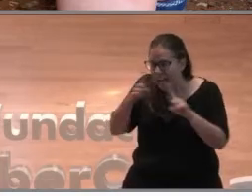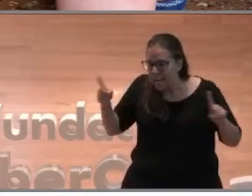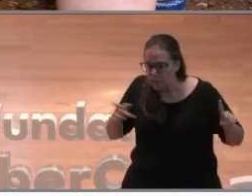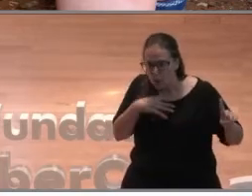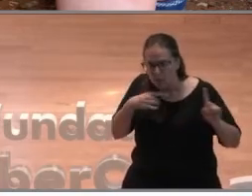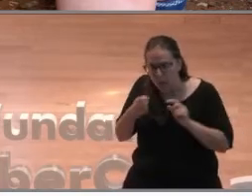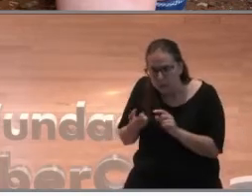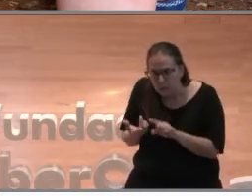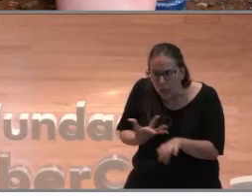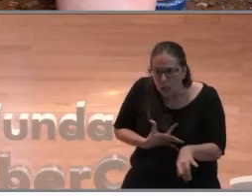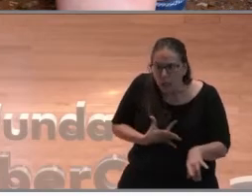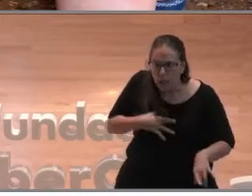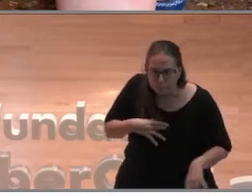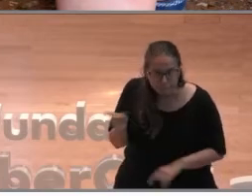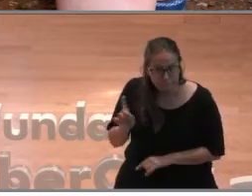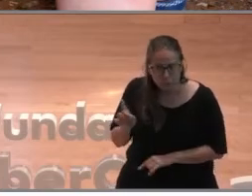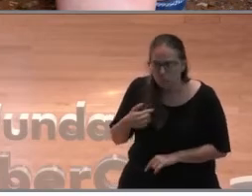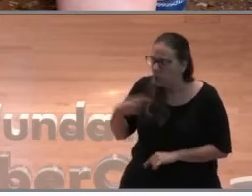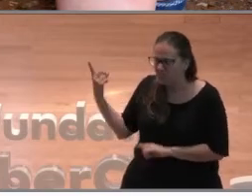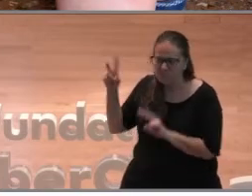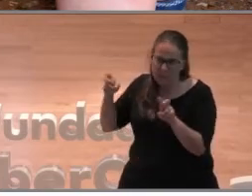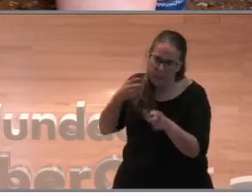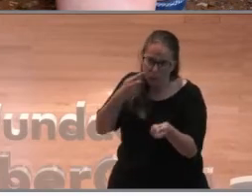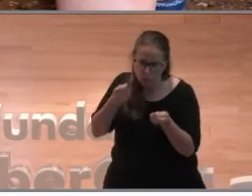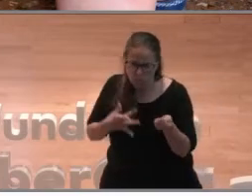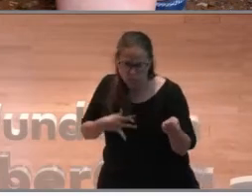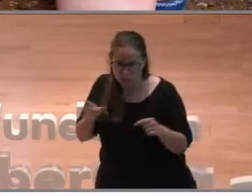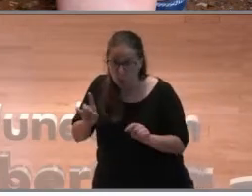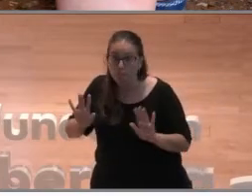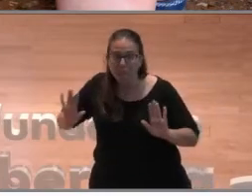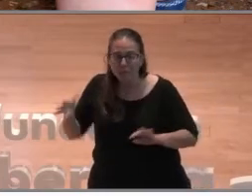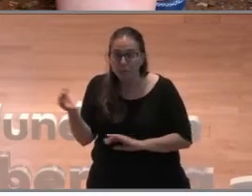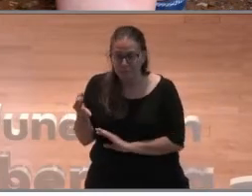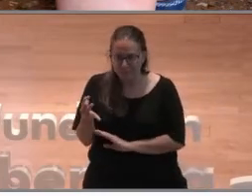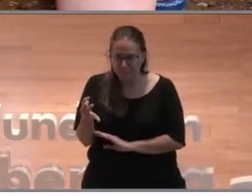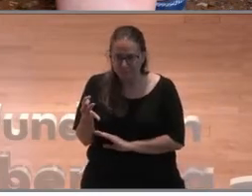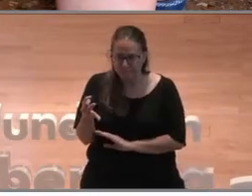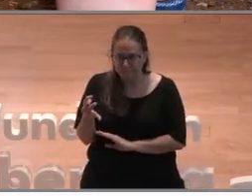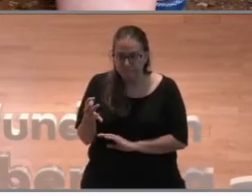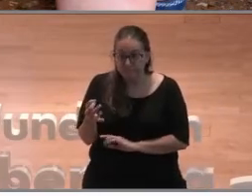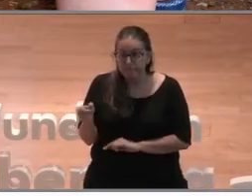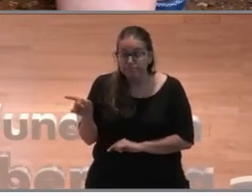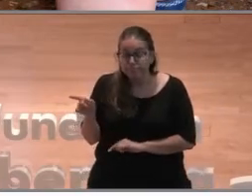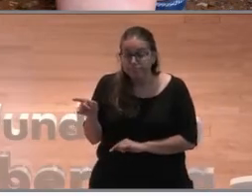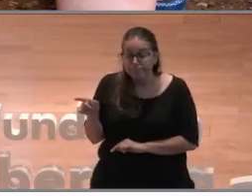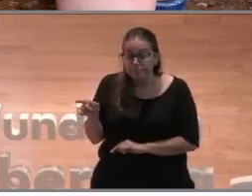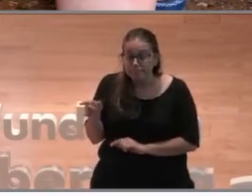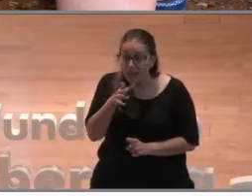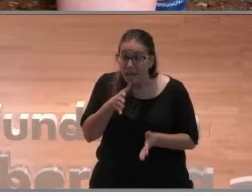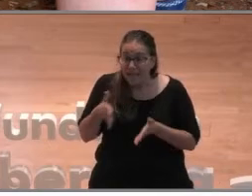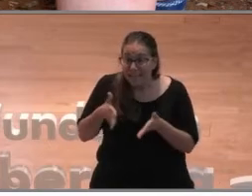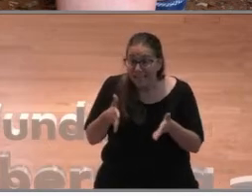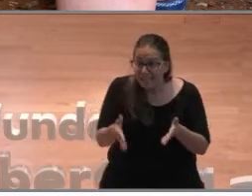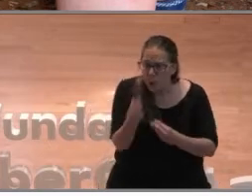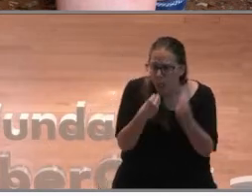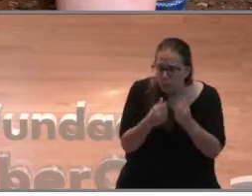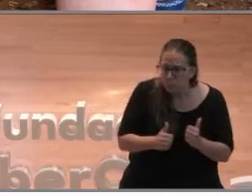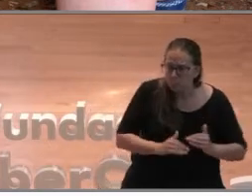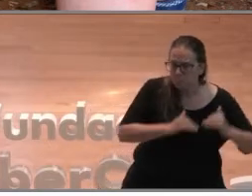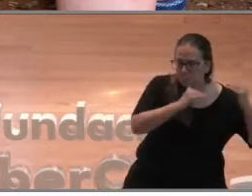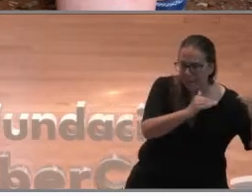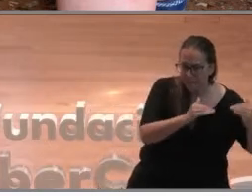que claro, yo no sé mucho de esto, pero resulta que tienen más alimento en el río, tienen más algas, tienen